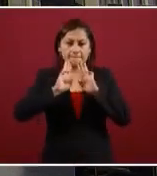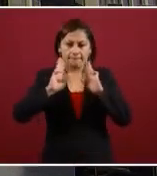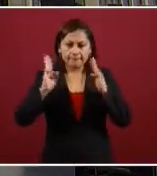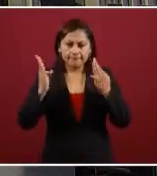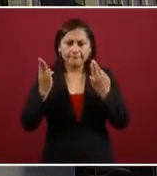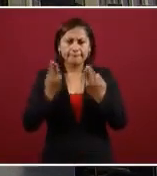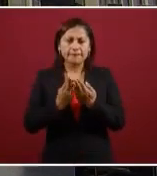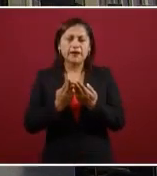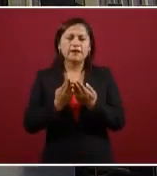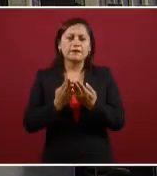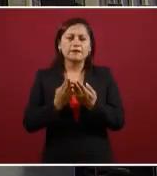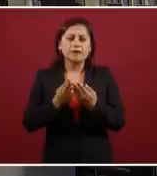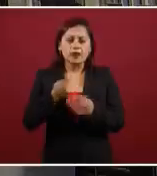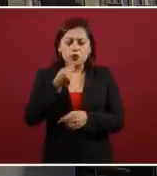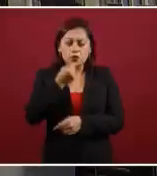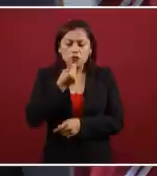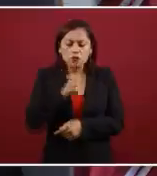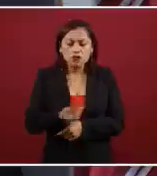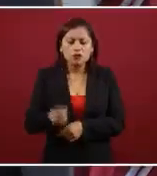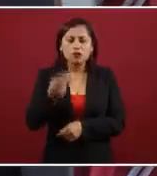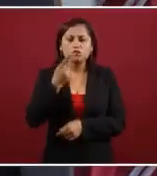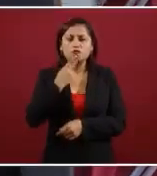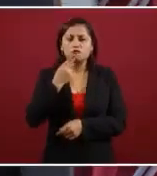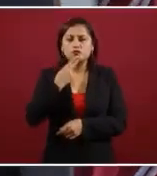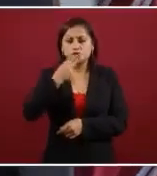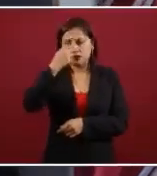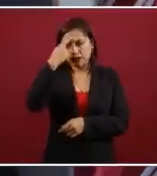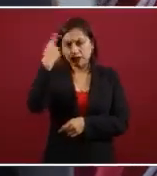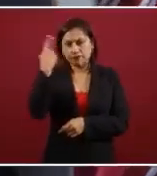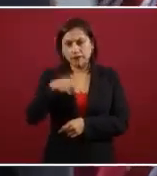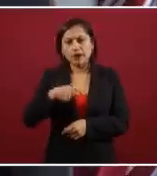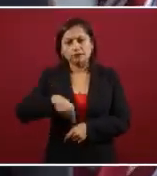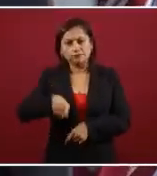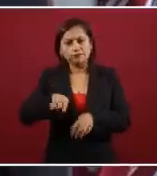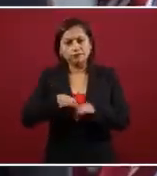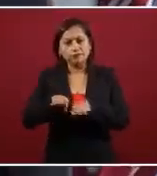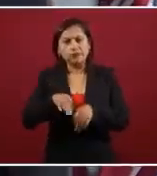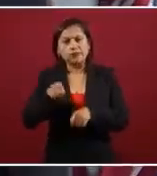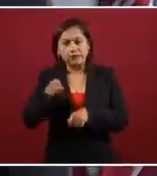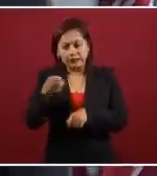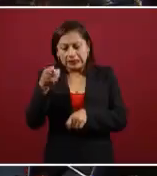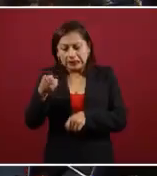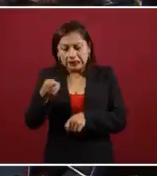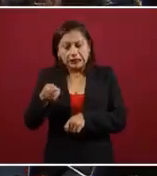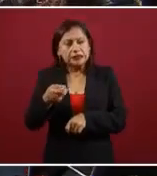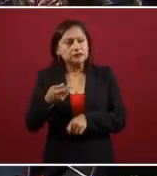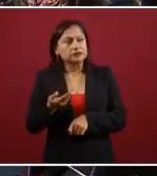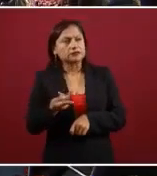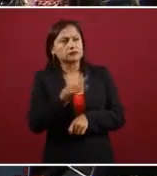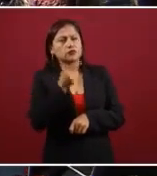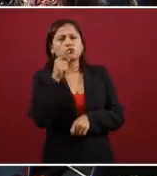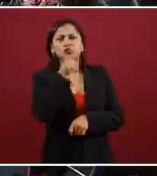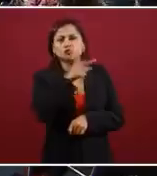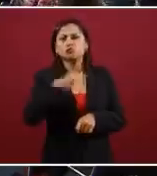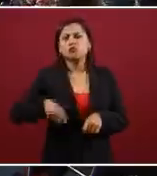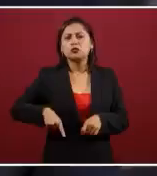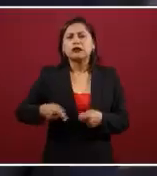infantil, presidente, ¿cómo combatir eso? ¿Qué va a hacer su gobierno? Pues aplicar la ley,